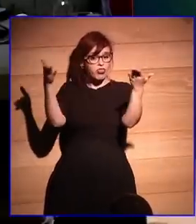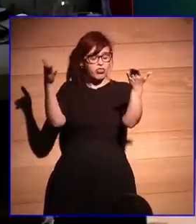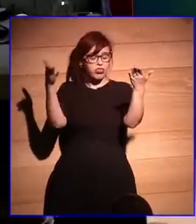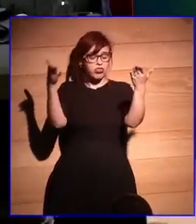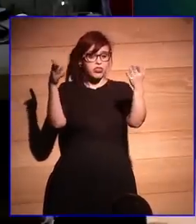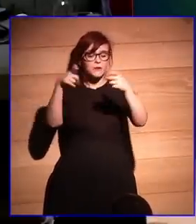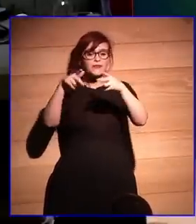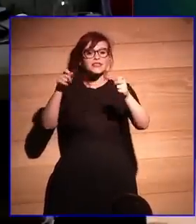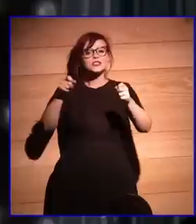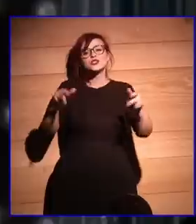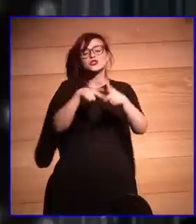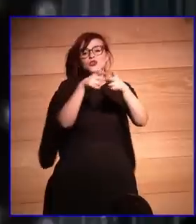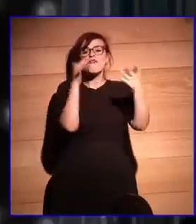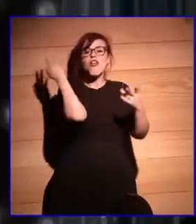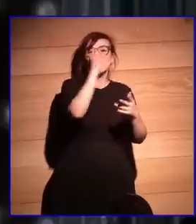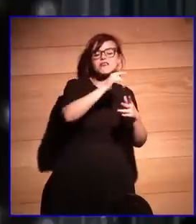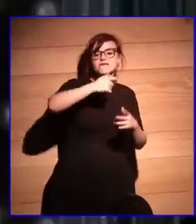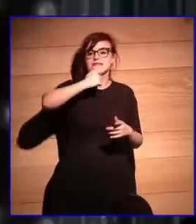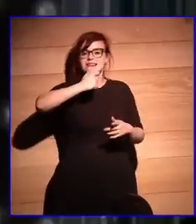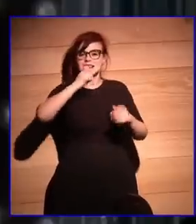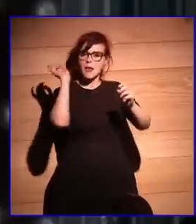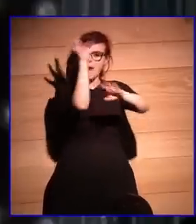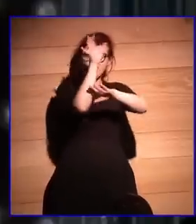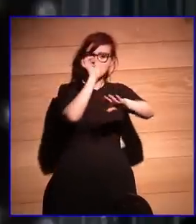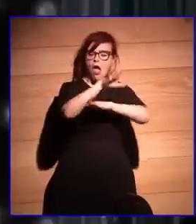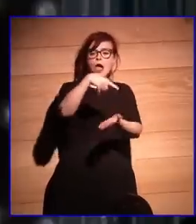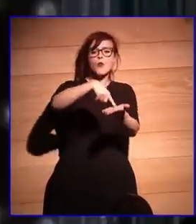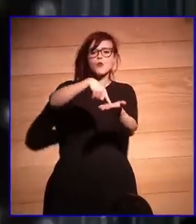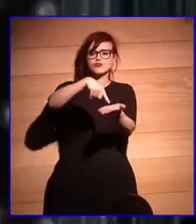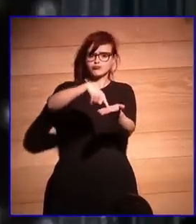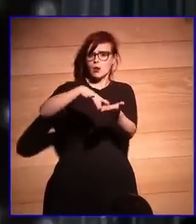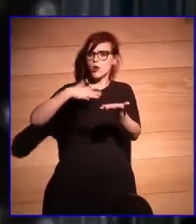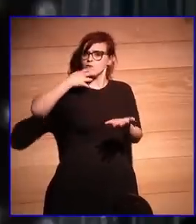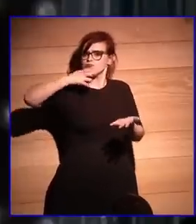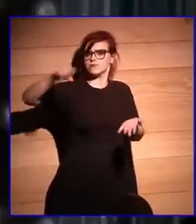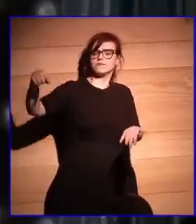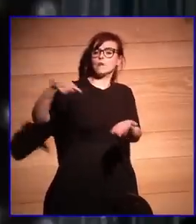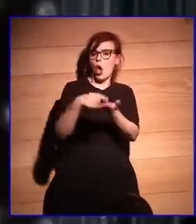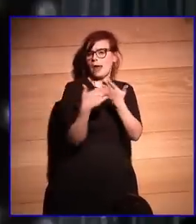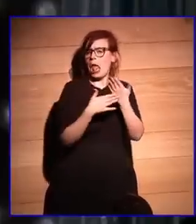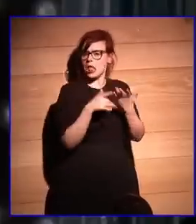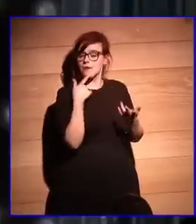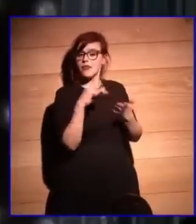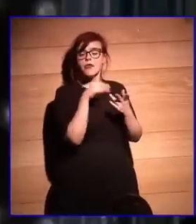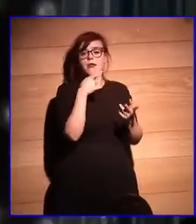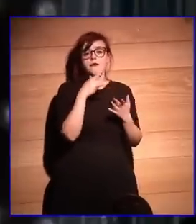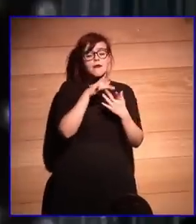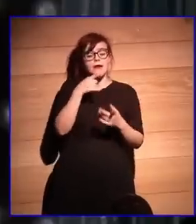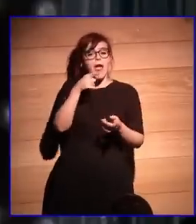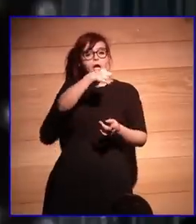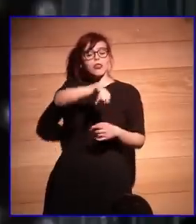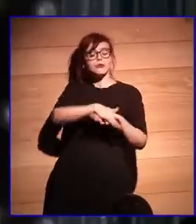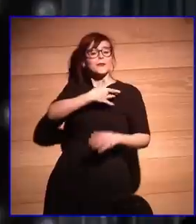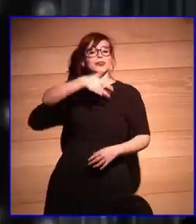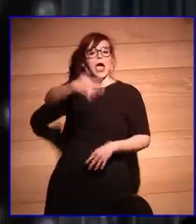sociedades francesa e inglesa, y les insta con muchísima energía y con muchísimo cariño a que se rindan a Hitler. Denle